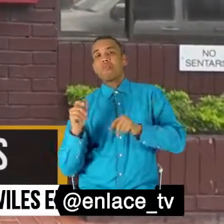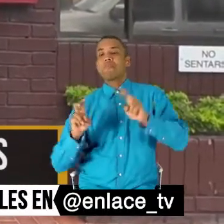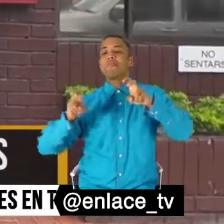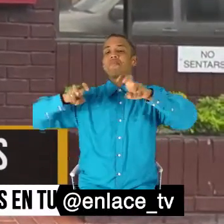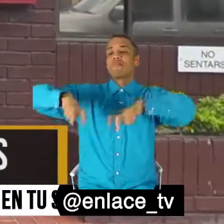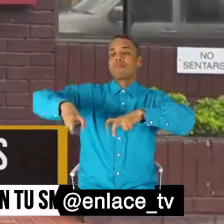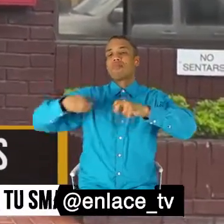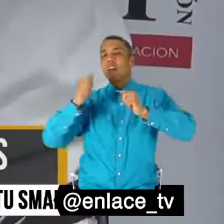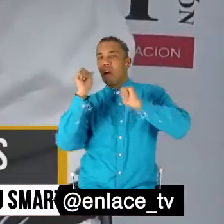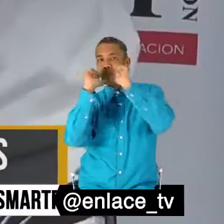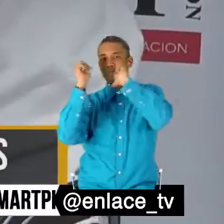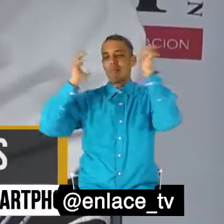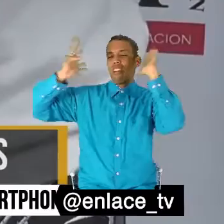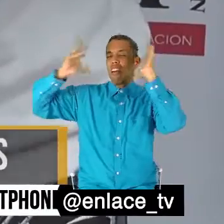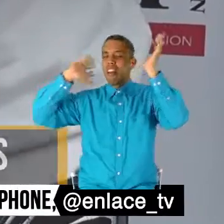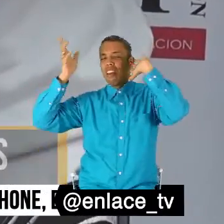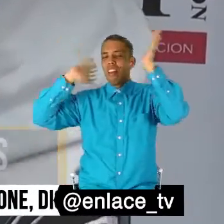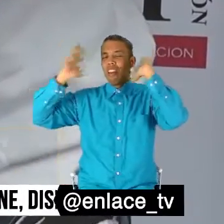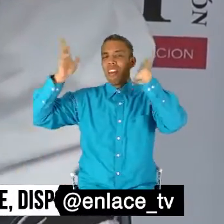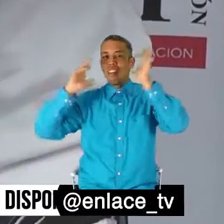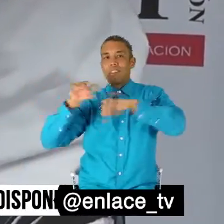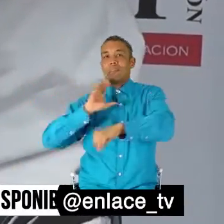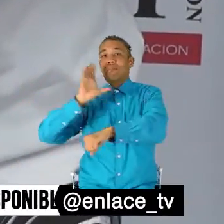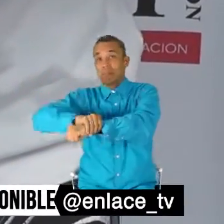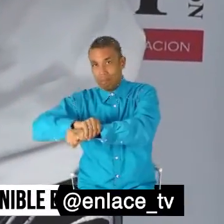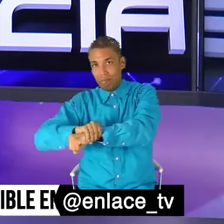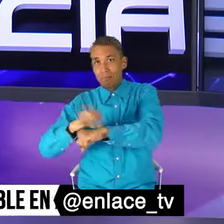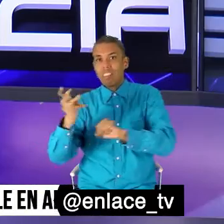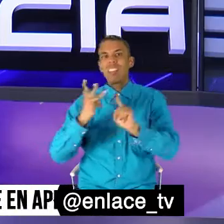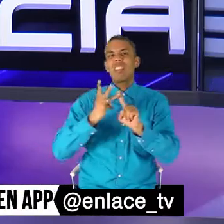el tercero se encontraba en su vivienda en Barranca Bermeja.